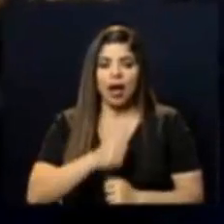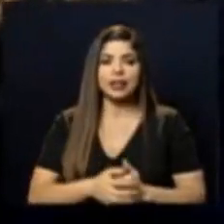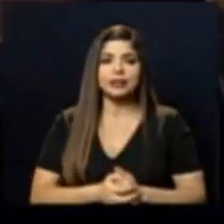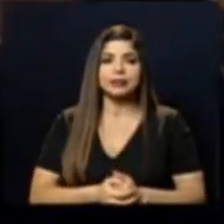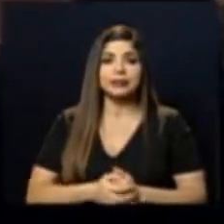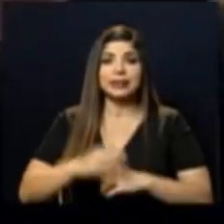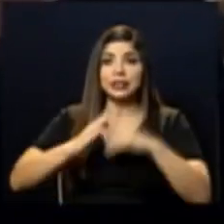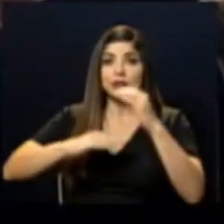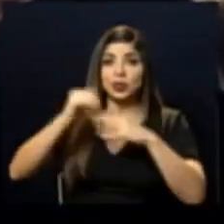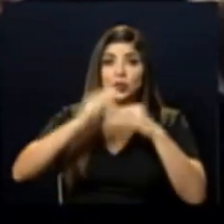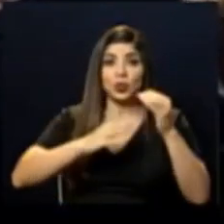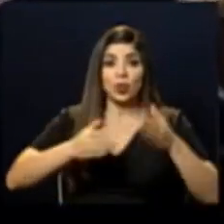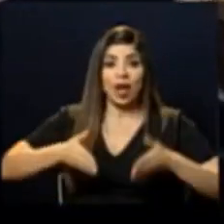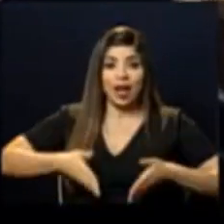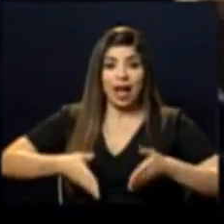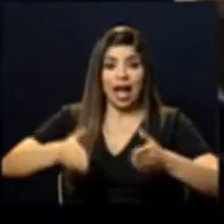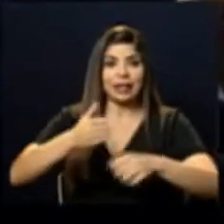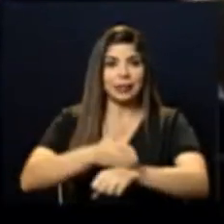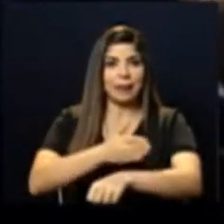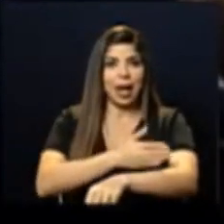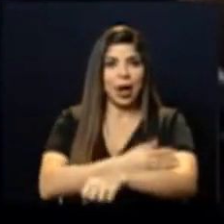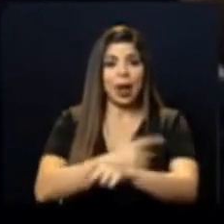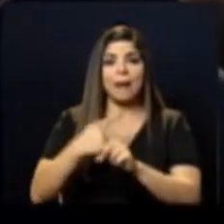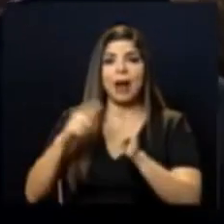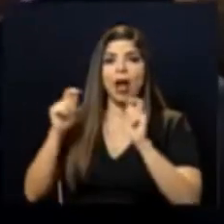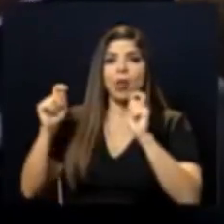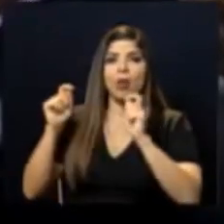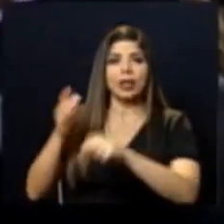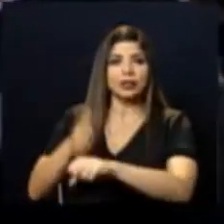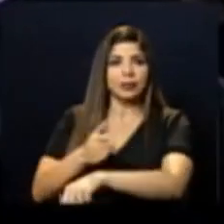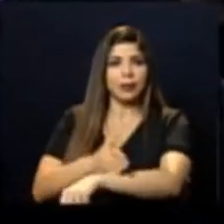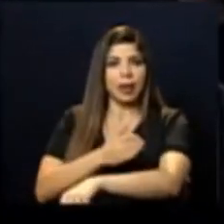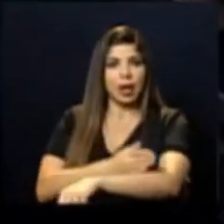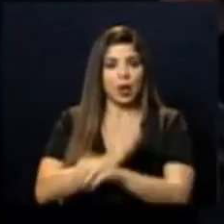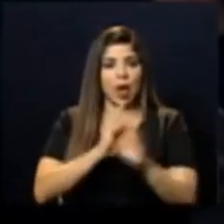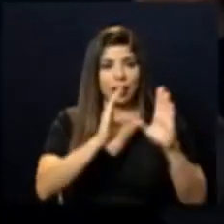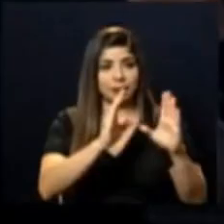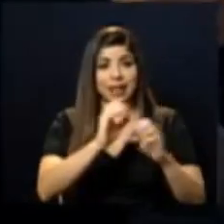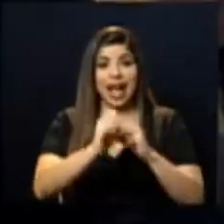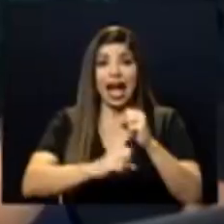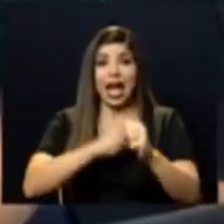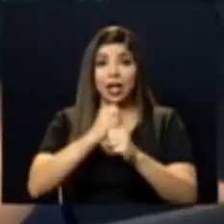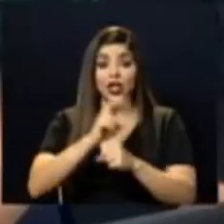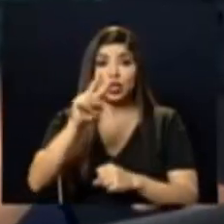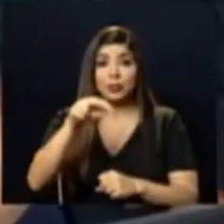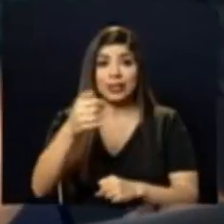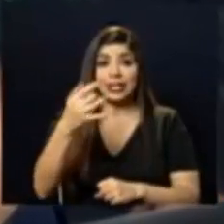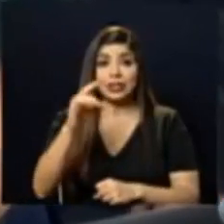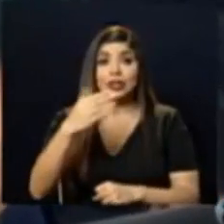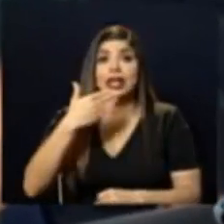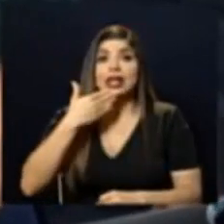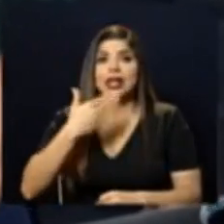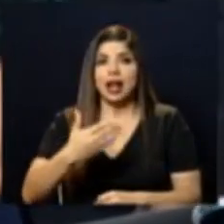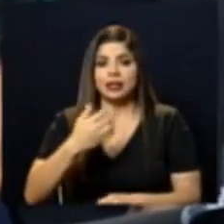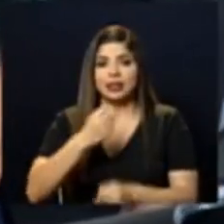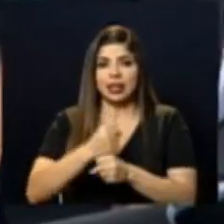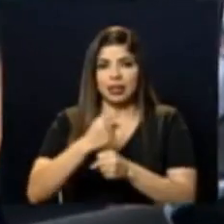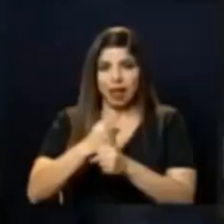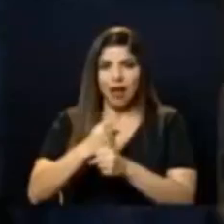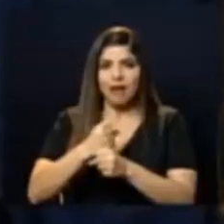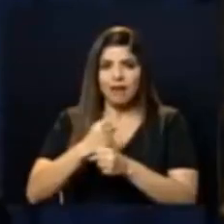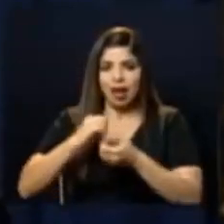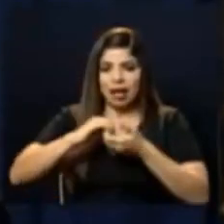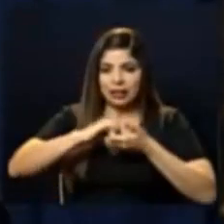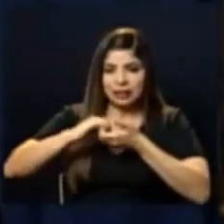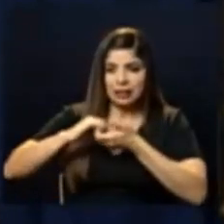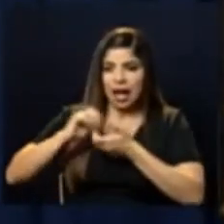mejorar la infraestructura vial y la educación. Durante el 2018, gracias al trabajo articulado entre